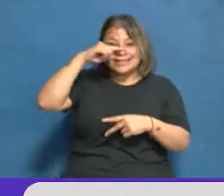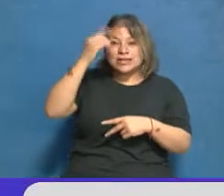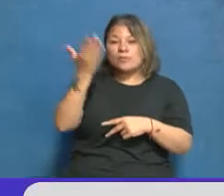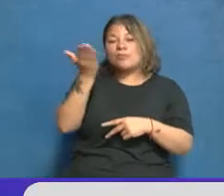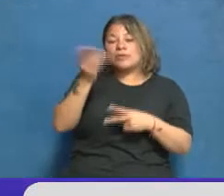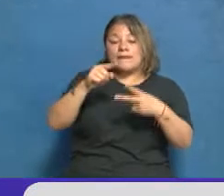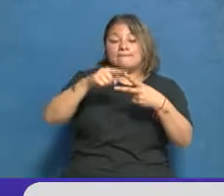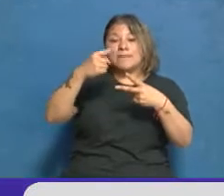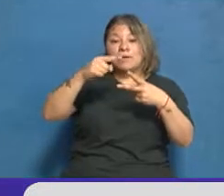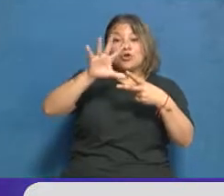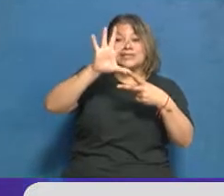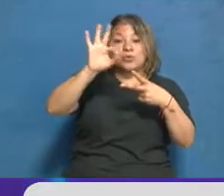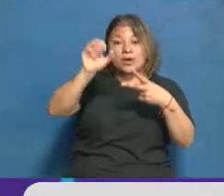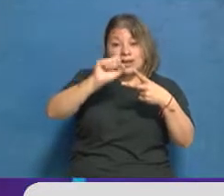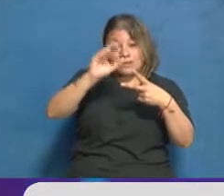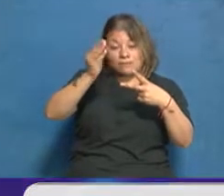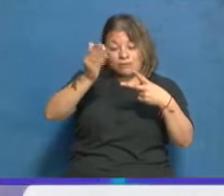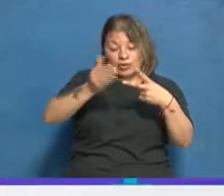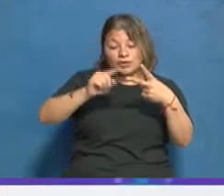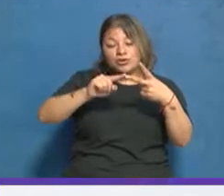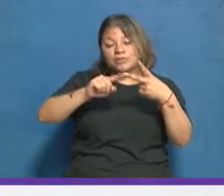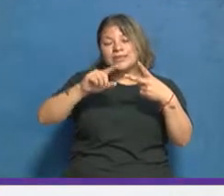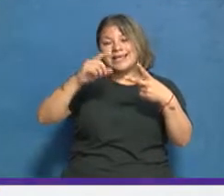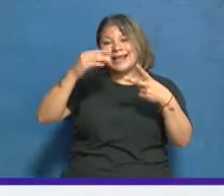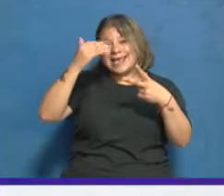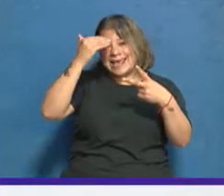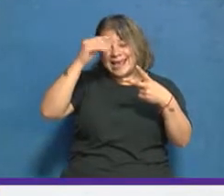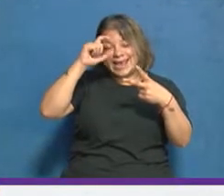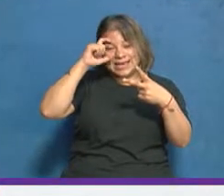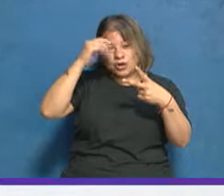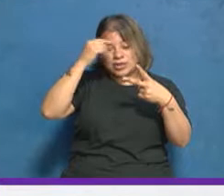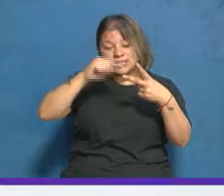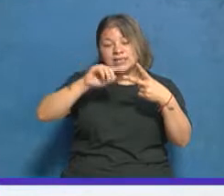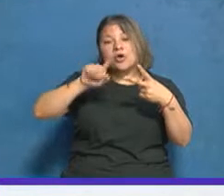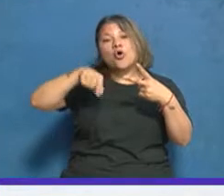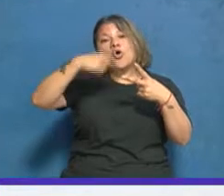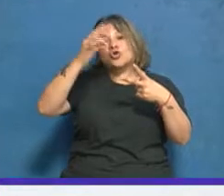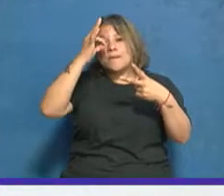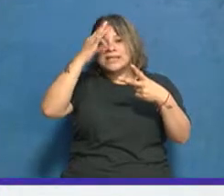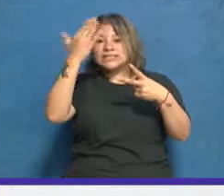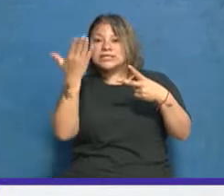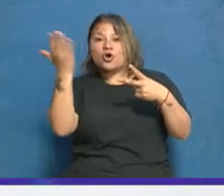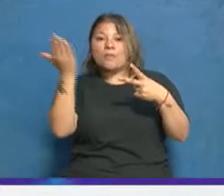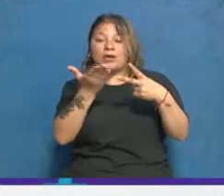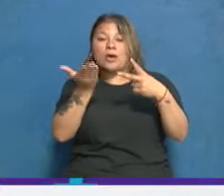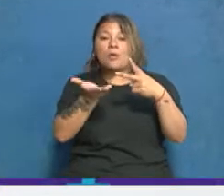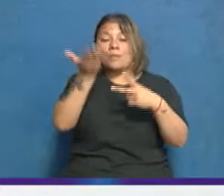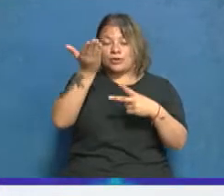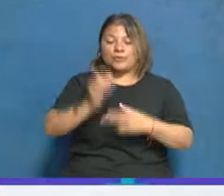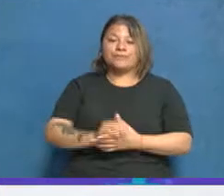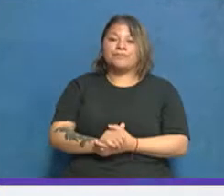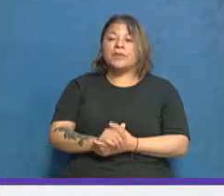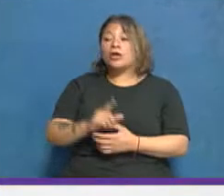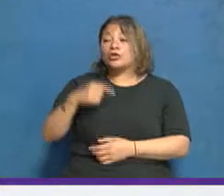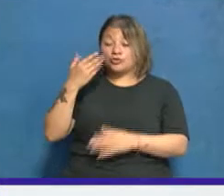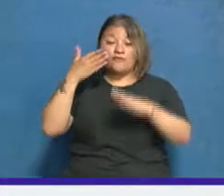75%. Primero un 50% y el resto, el 15 de enero, otro 25%. Esa es la situación. Estuvimos en el